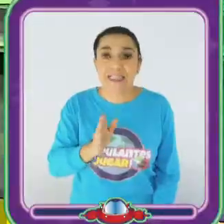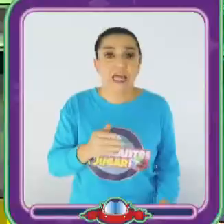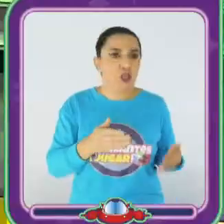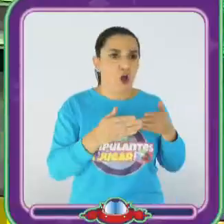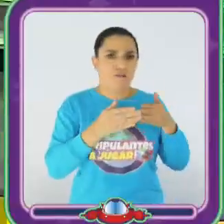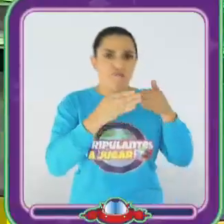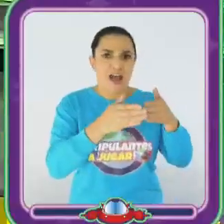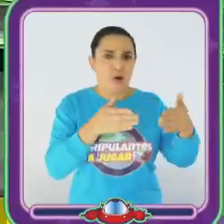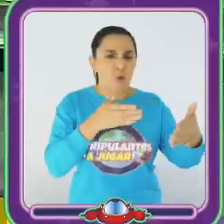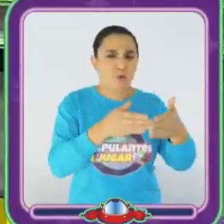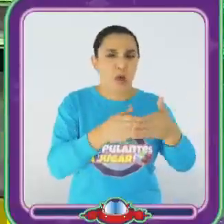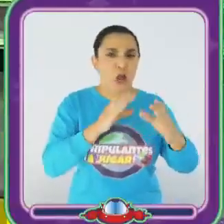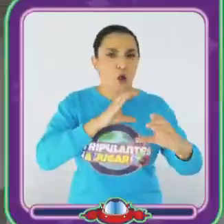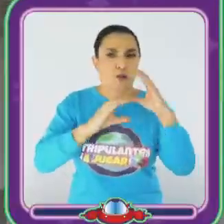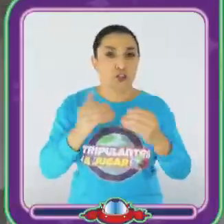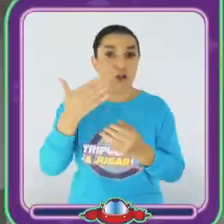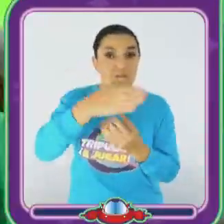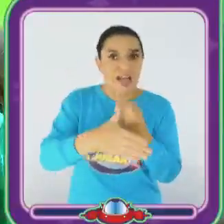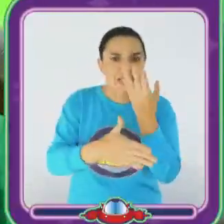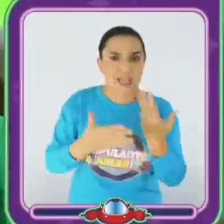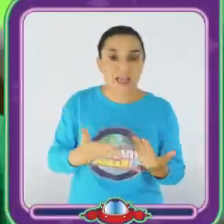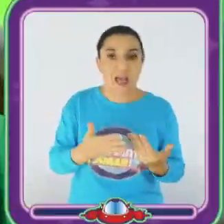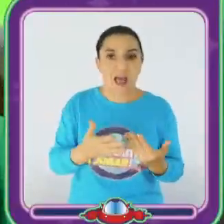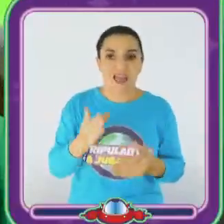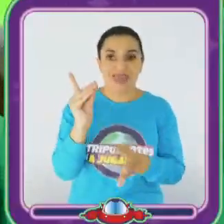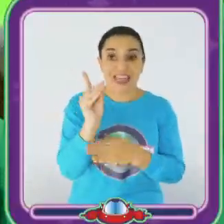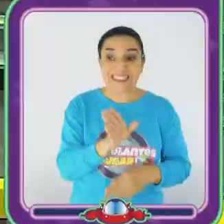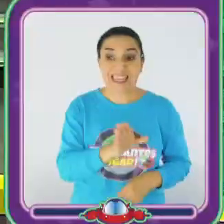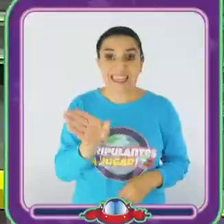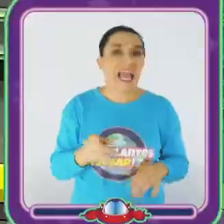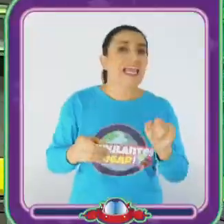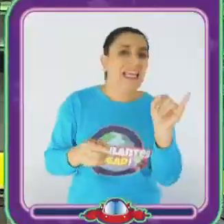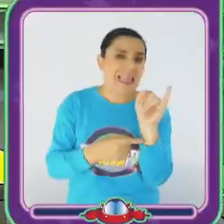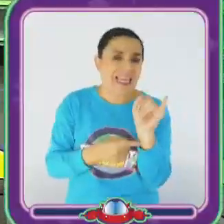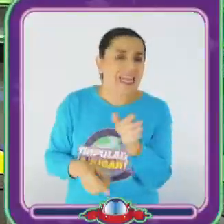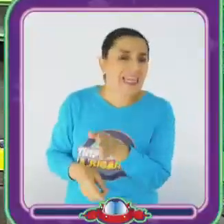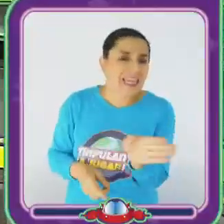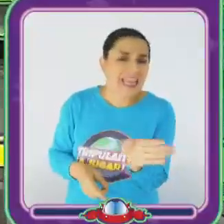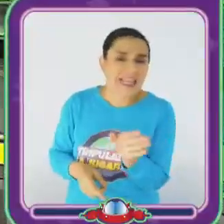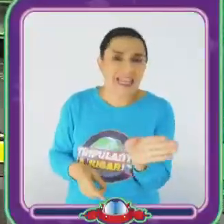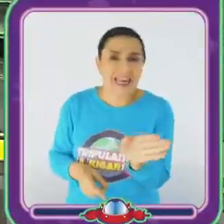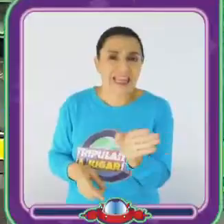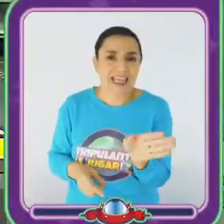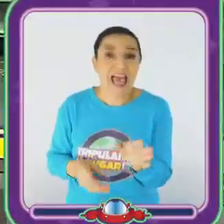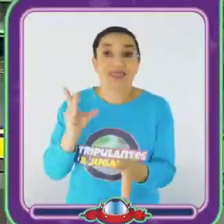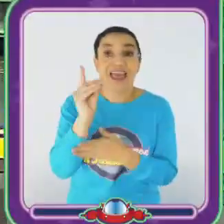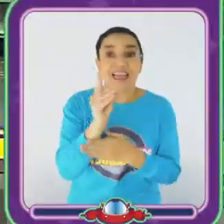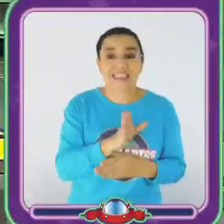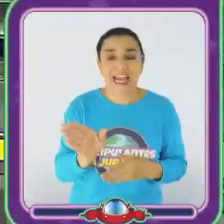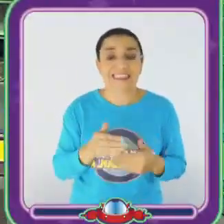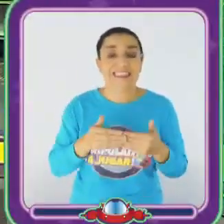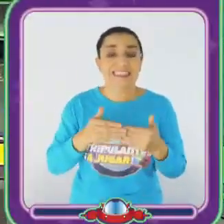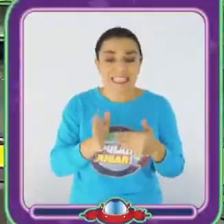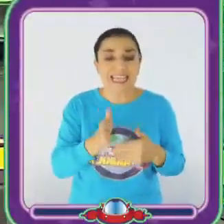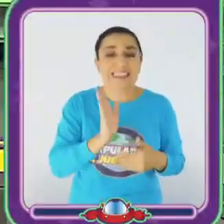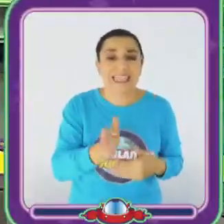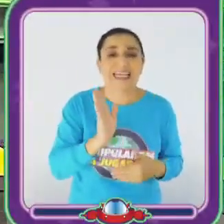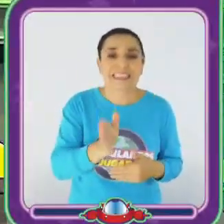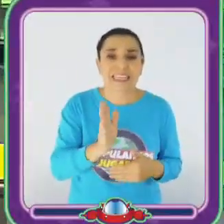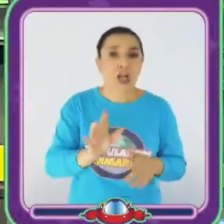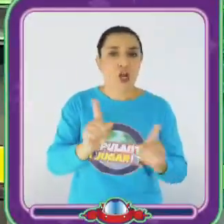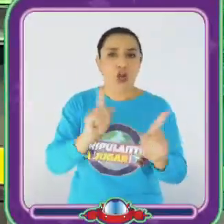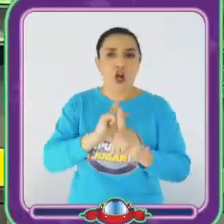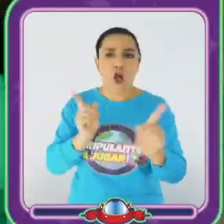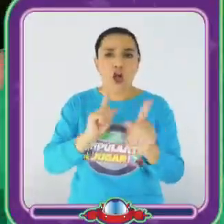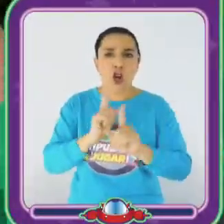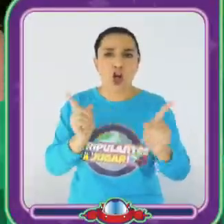Estos barcos impiden la comunicación de las ballenas. Derecha, derecha, izquierda, izquierda, izquierda, izquierda, izquierda, izquierda, derecha, sigue, sigue, sigue, sigue, sigue, sigue,